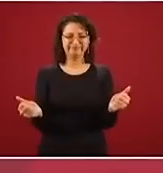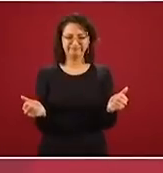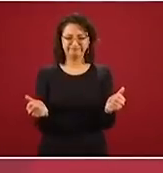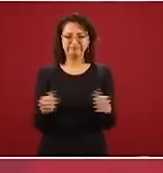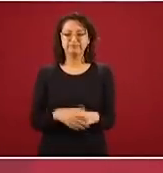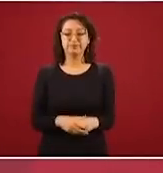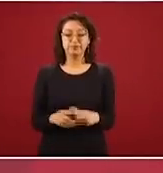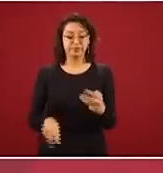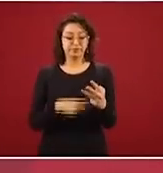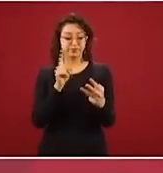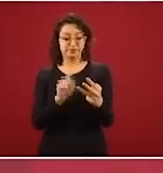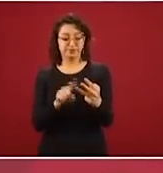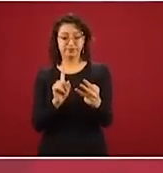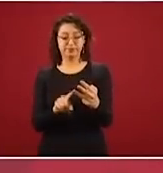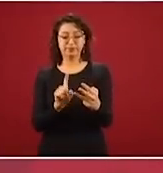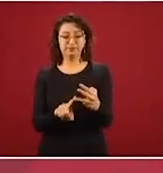Tercero,